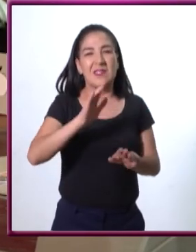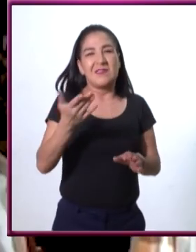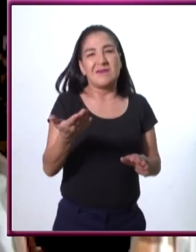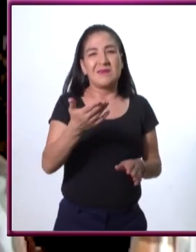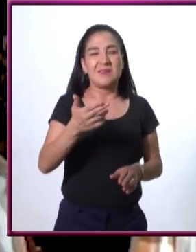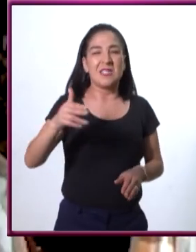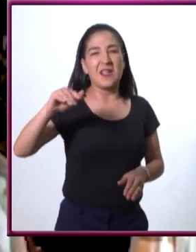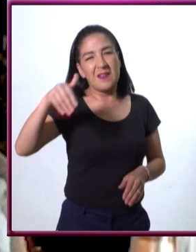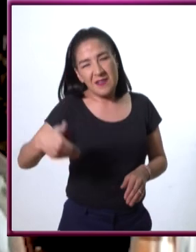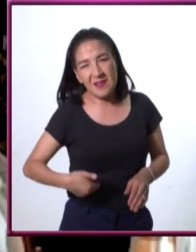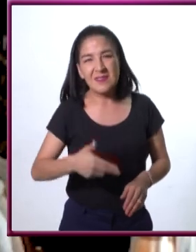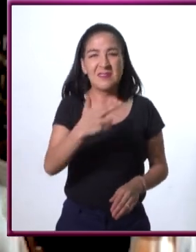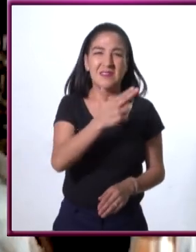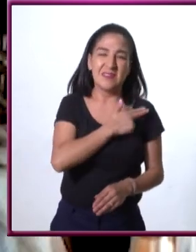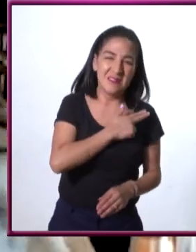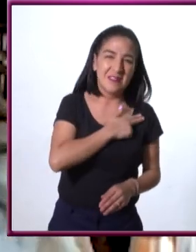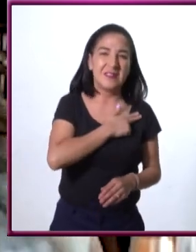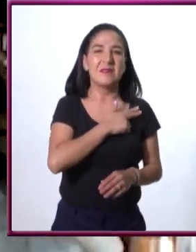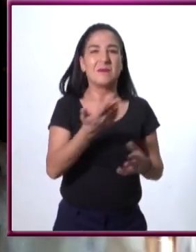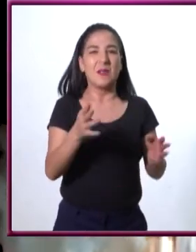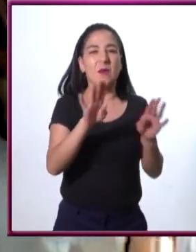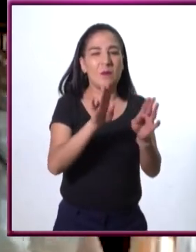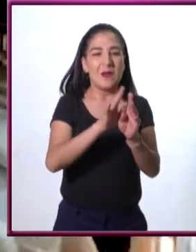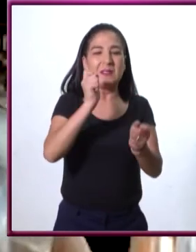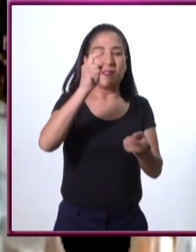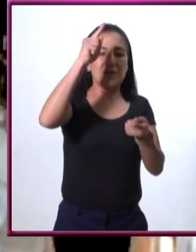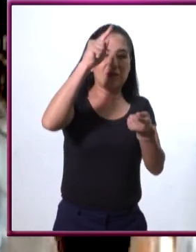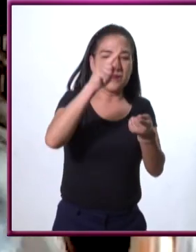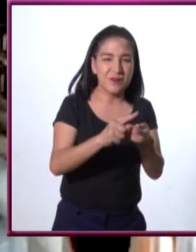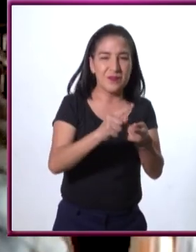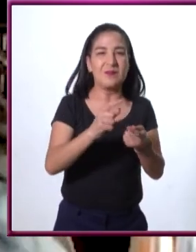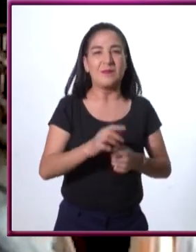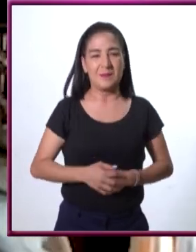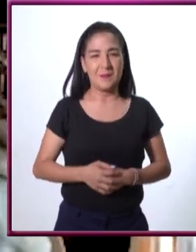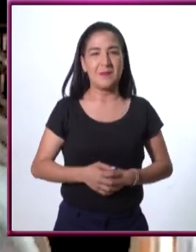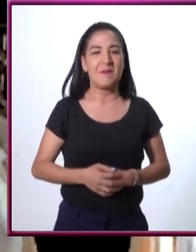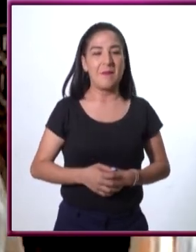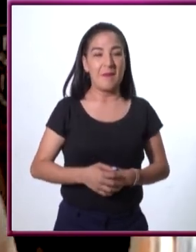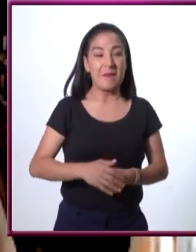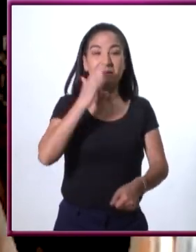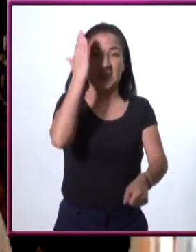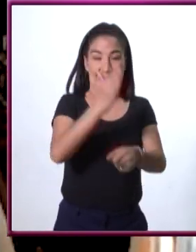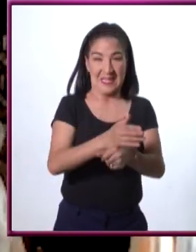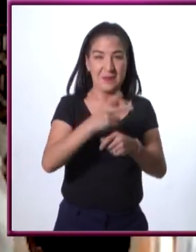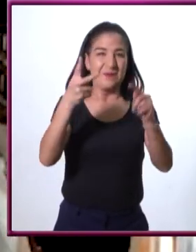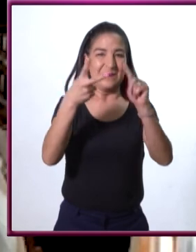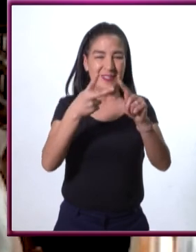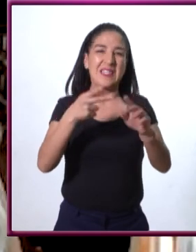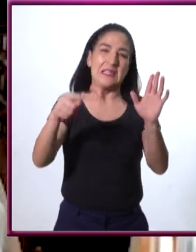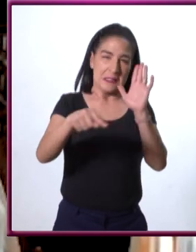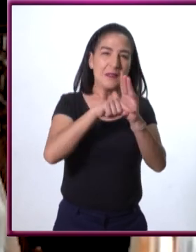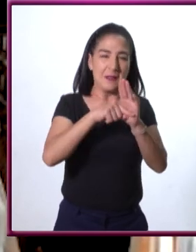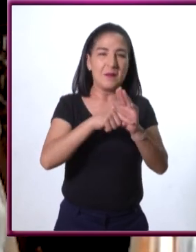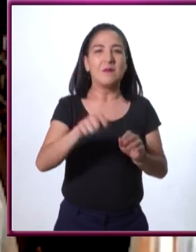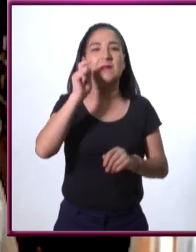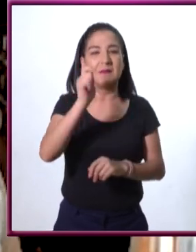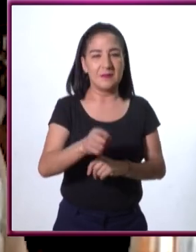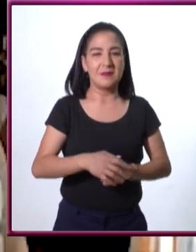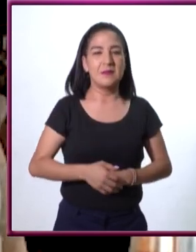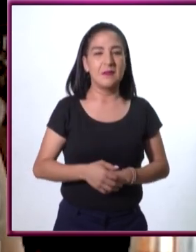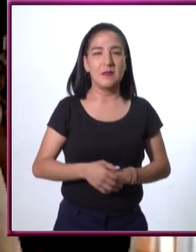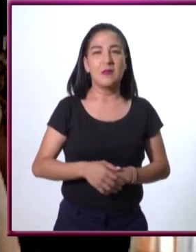organismo y es el que de alguna manera reduce esta probabilidad de ocurrencia de la conducta. El castigo tipo 2 o negativo es aquel en el